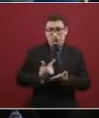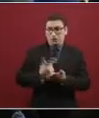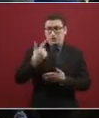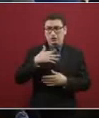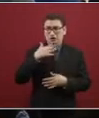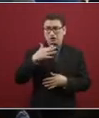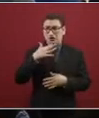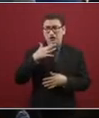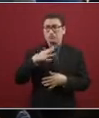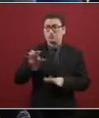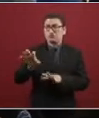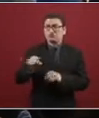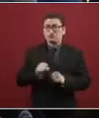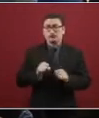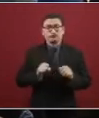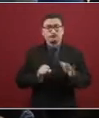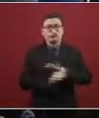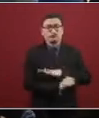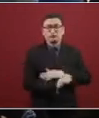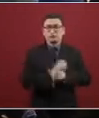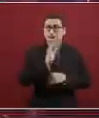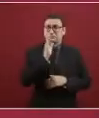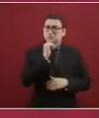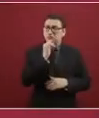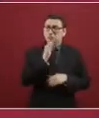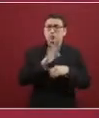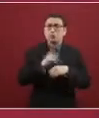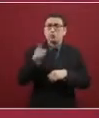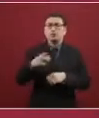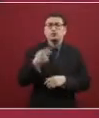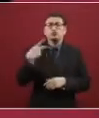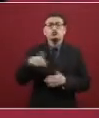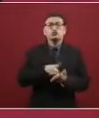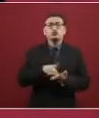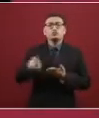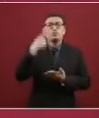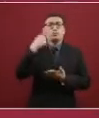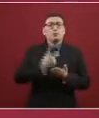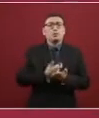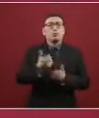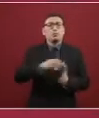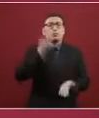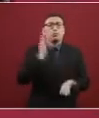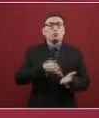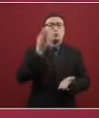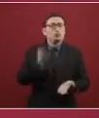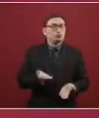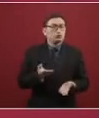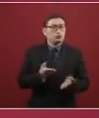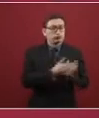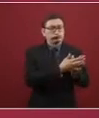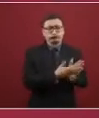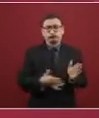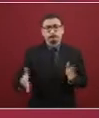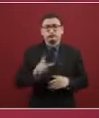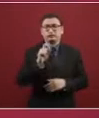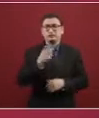fianza imagínate estamos hablando de más de 20 años cuánto se simuló